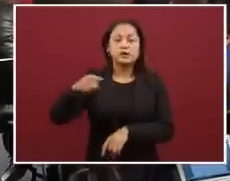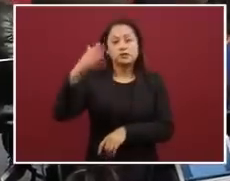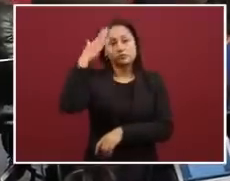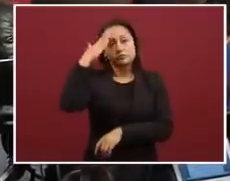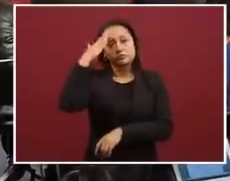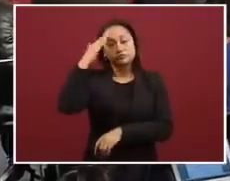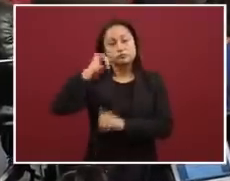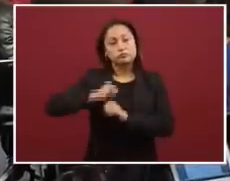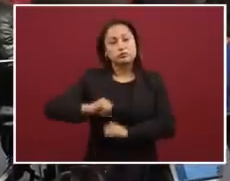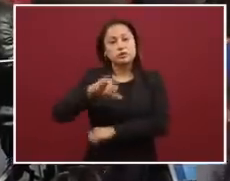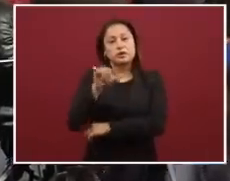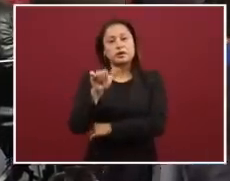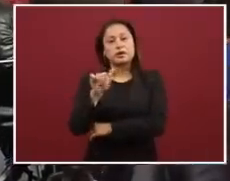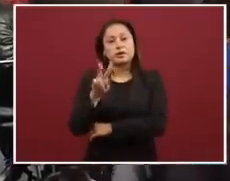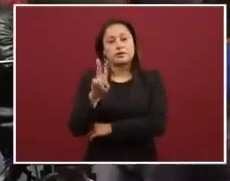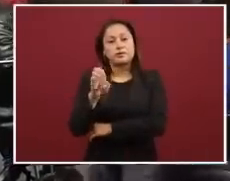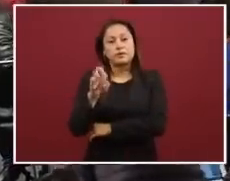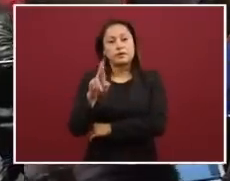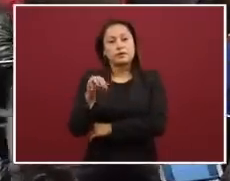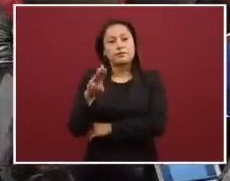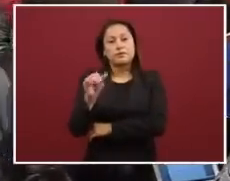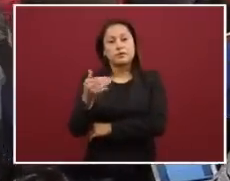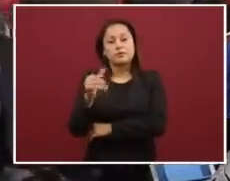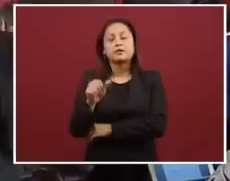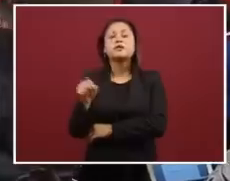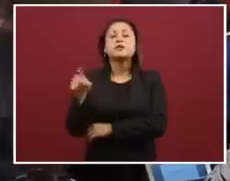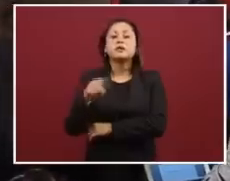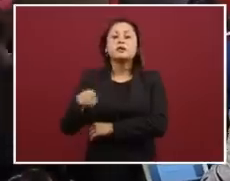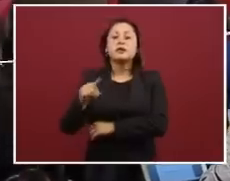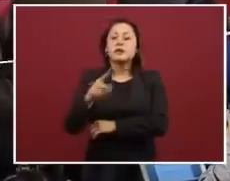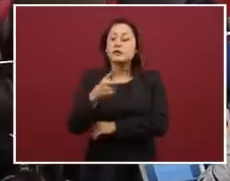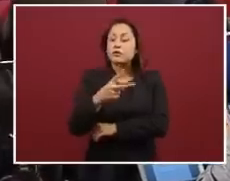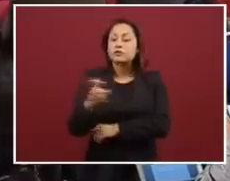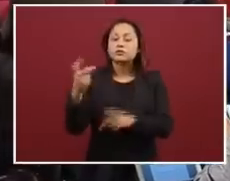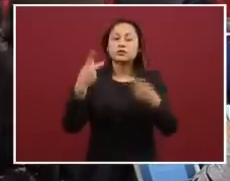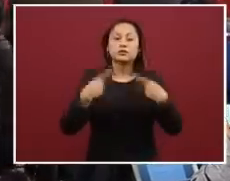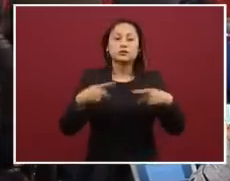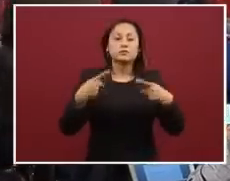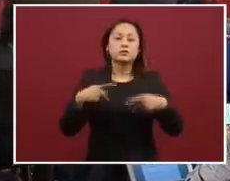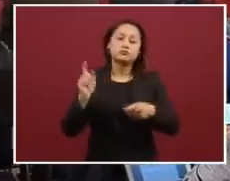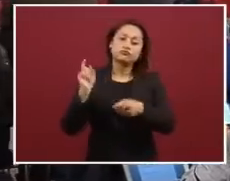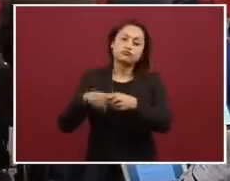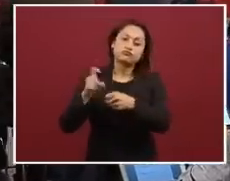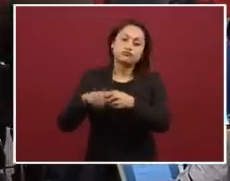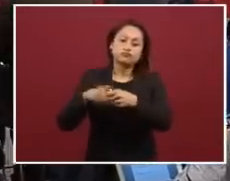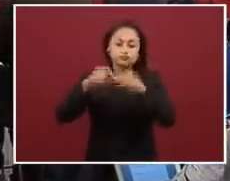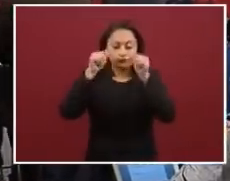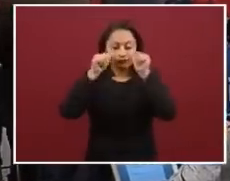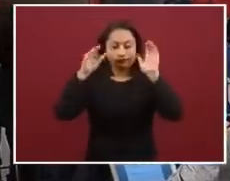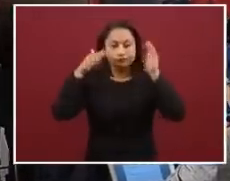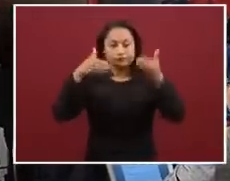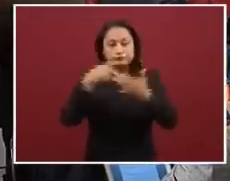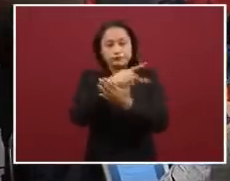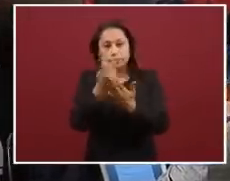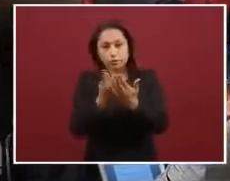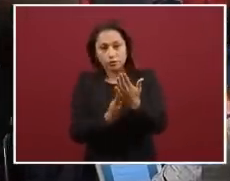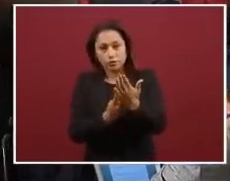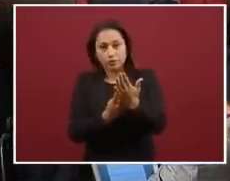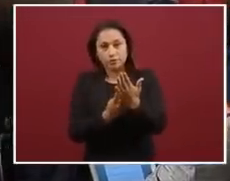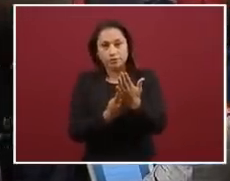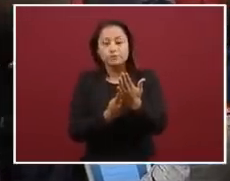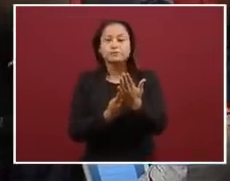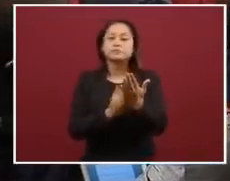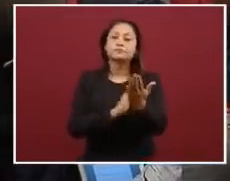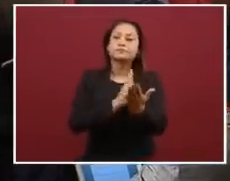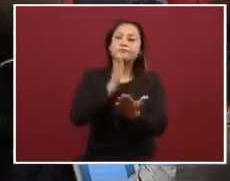200 compañeros de la Secretaría de Bienestar Social se van a encargar de este programa. Llegan a